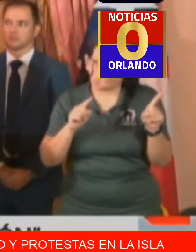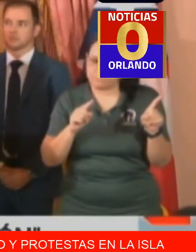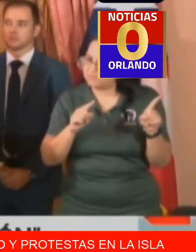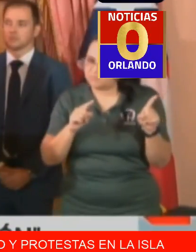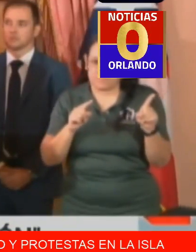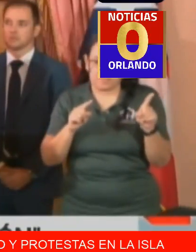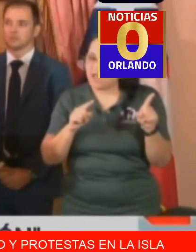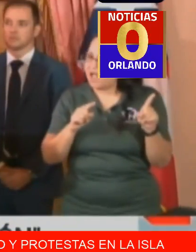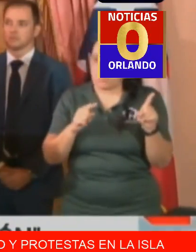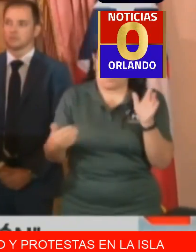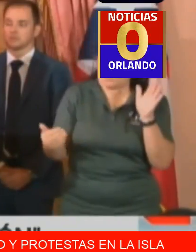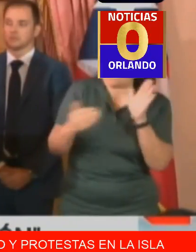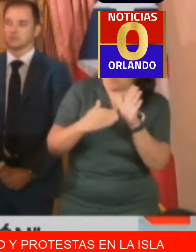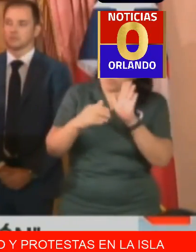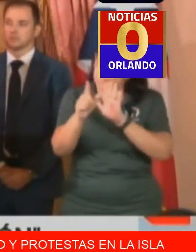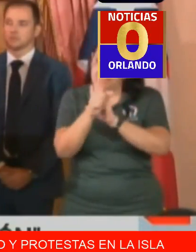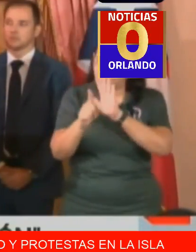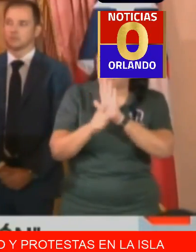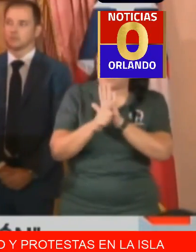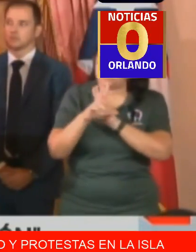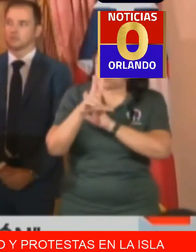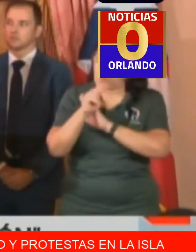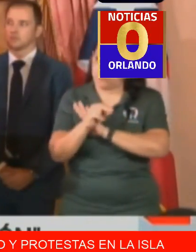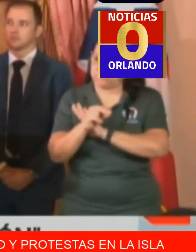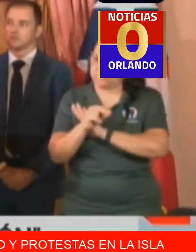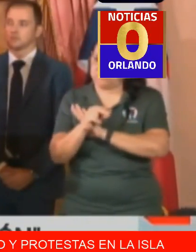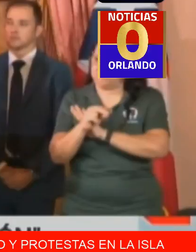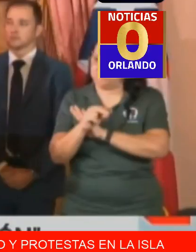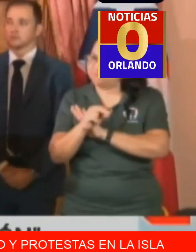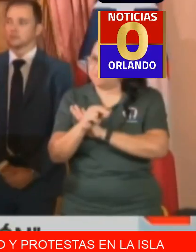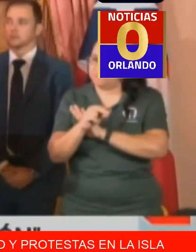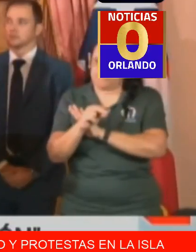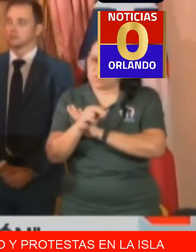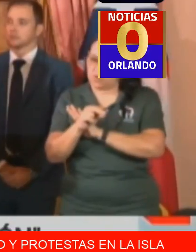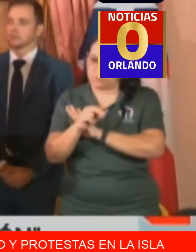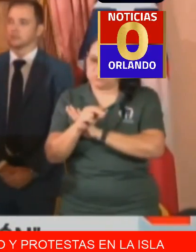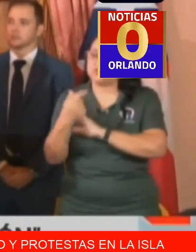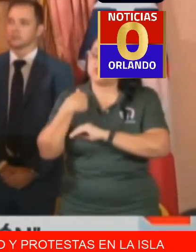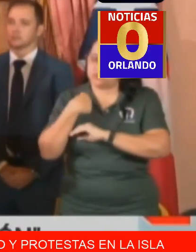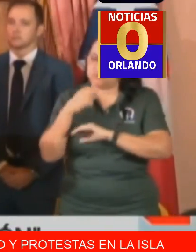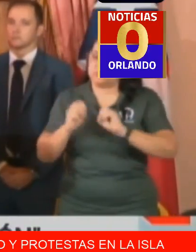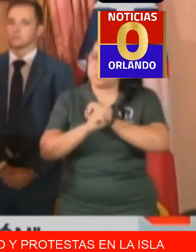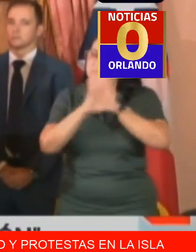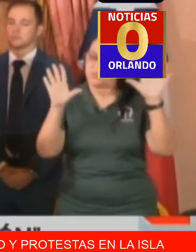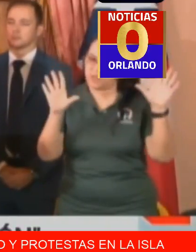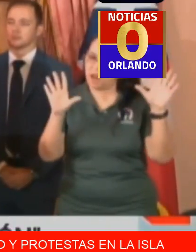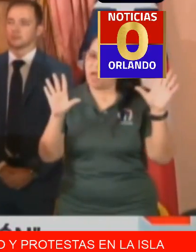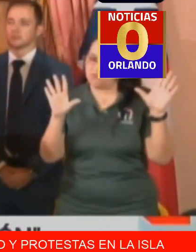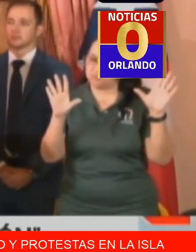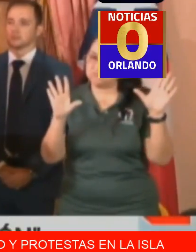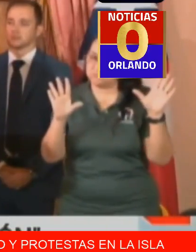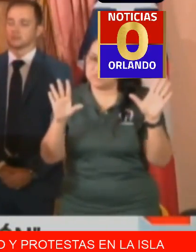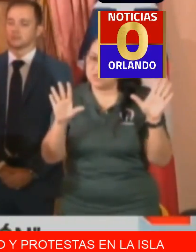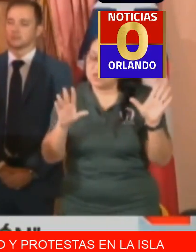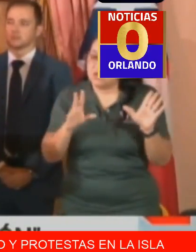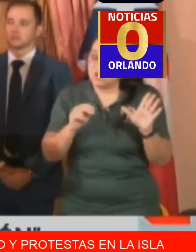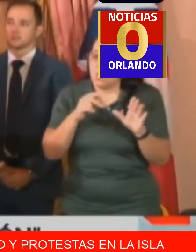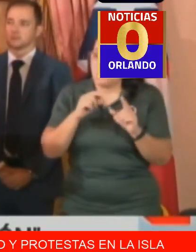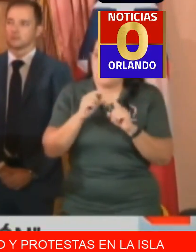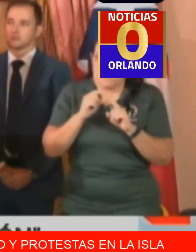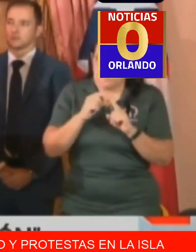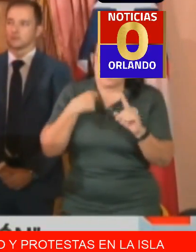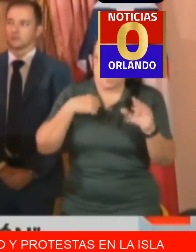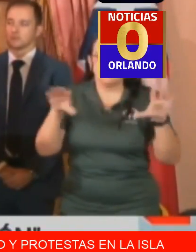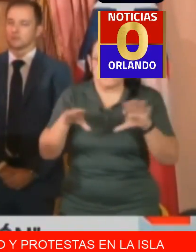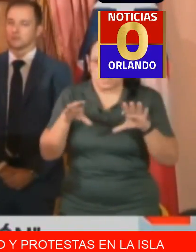actos ilegales. Esto, y yo soy bastante claro, no tan solo en la palabra, sino en la